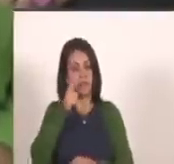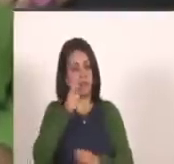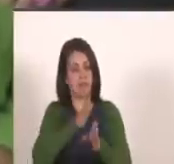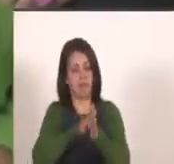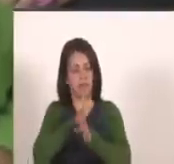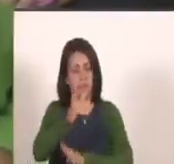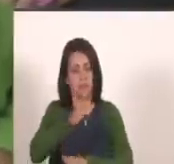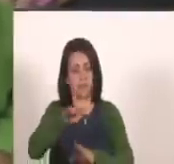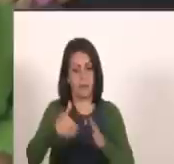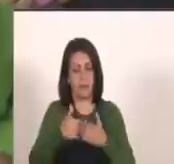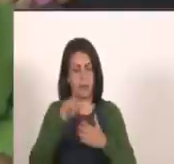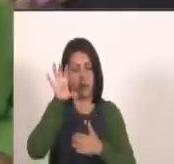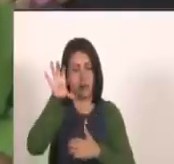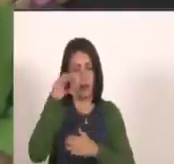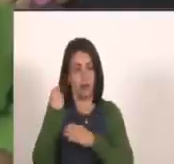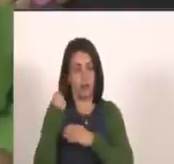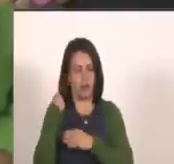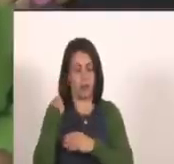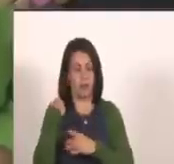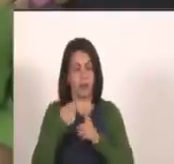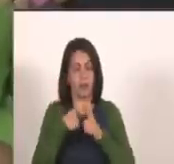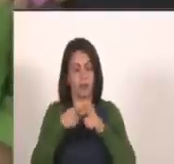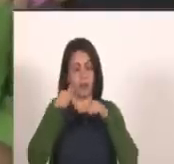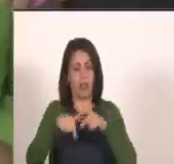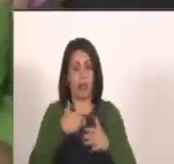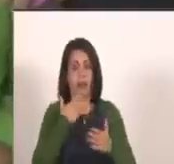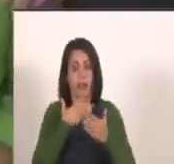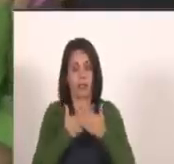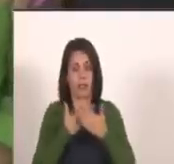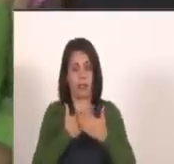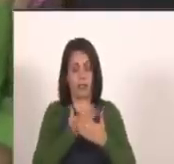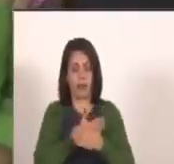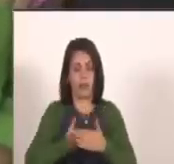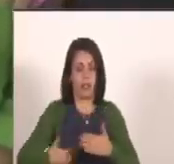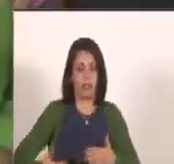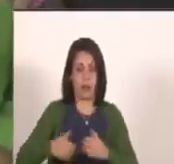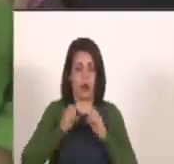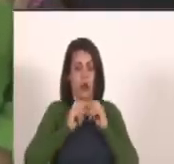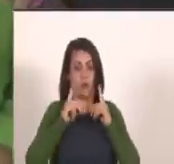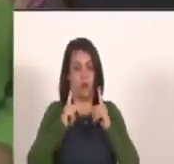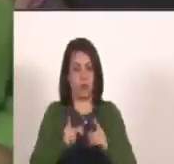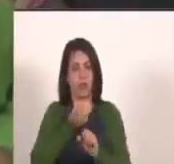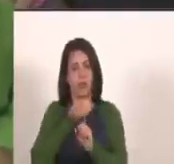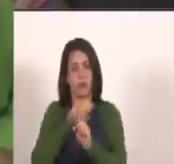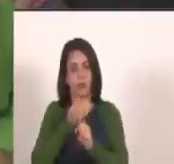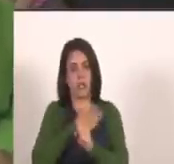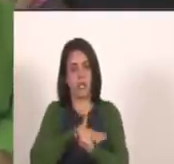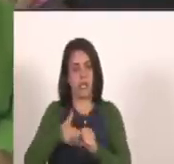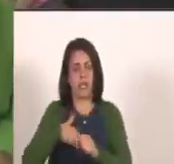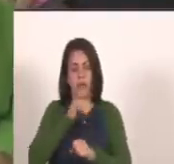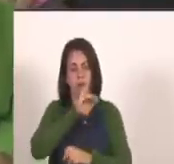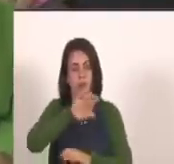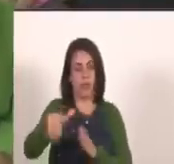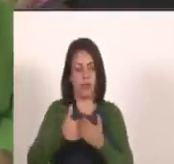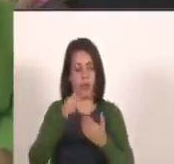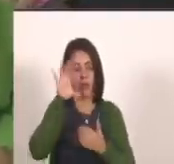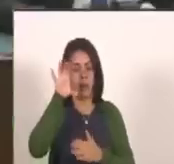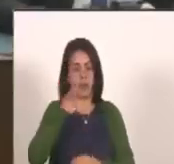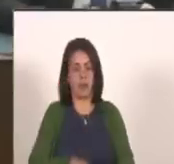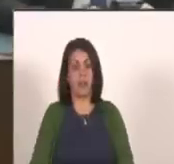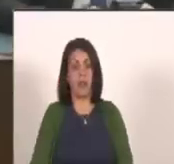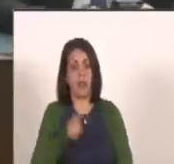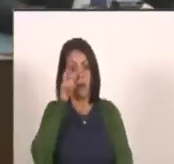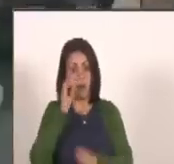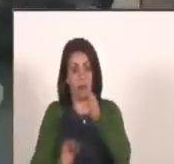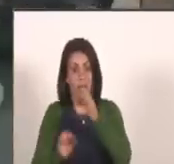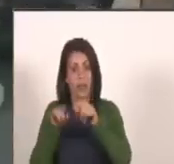vanguardia de lo que la patria nos llama. Así que muchísimas gracias, presidente, por la oportunidad. Quiero informarle a todo el país que